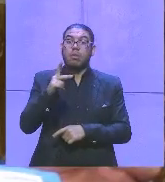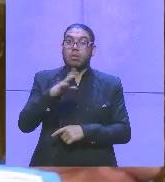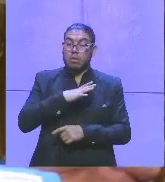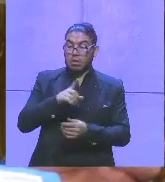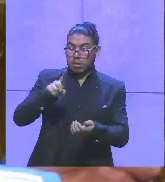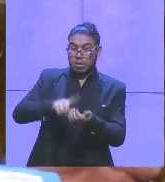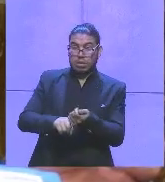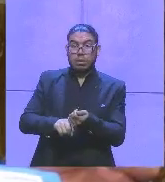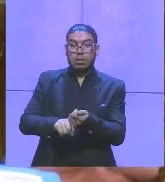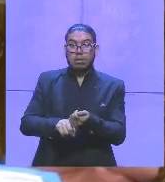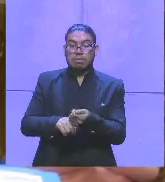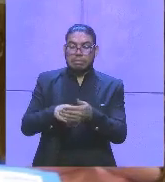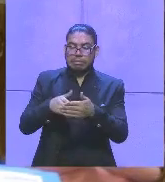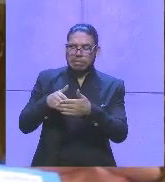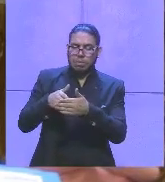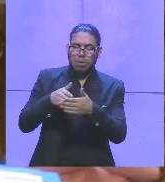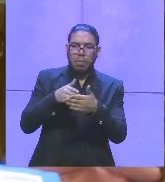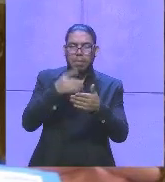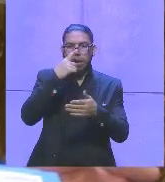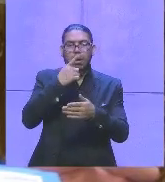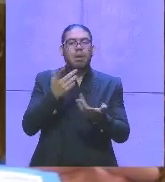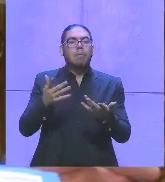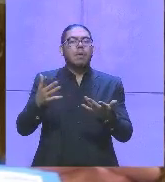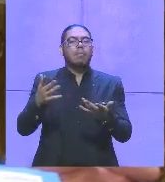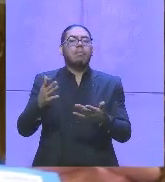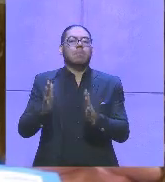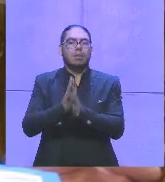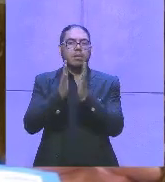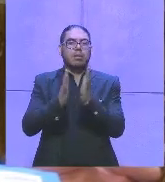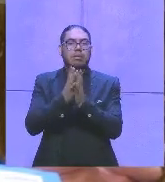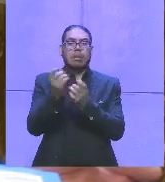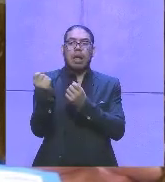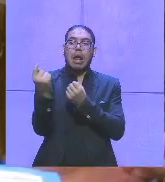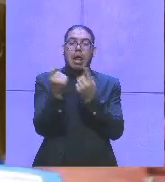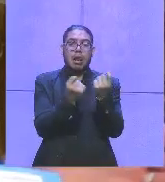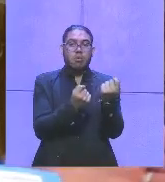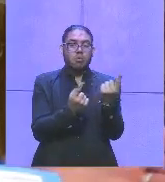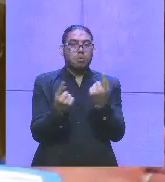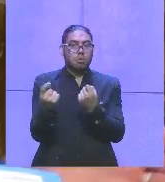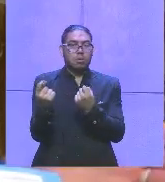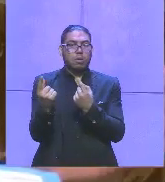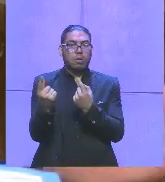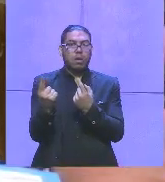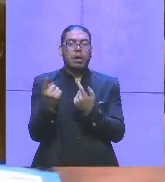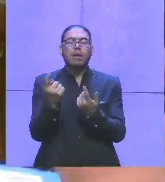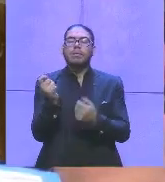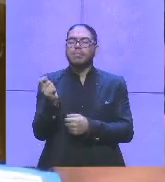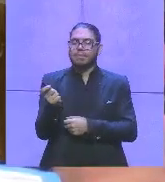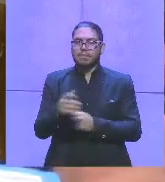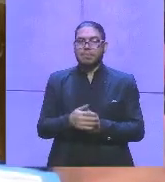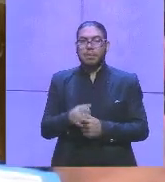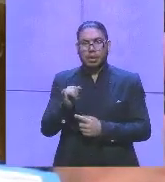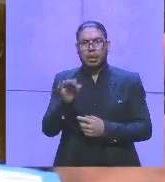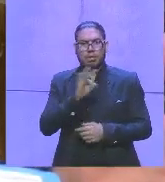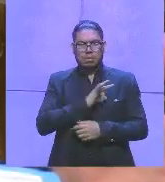establecen limitaciones a la participación de algunos de ellos. ¿Qué quiere decir? Pues sí, se pueden